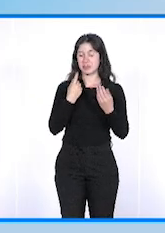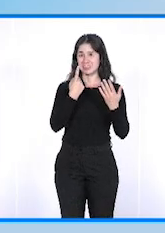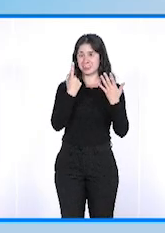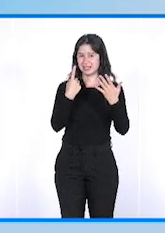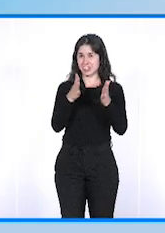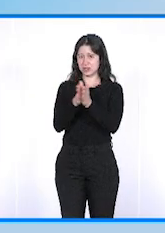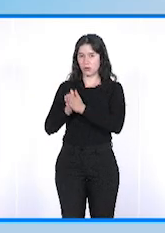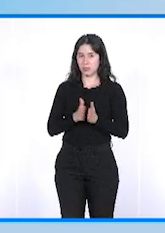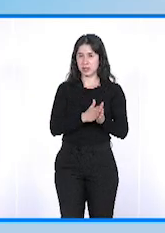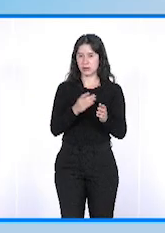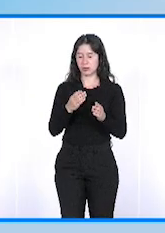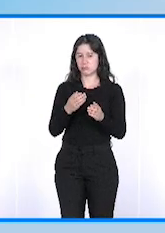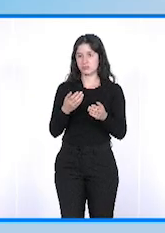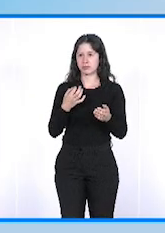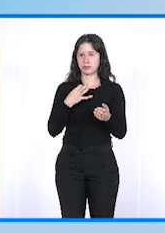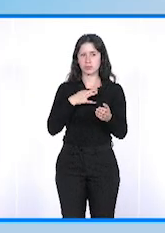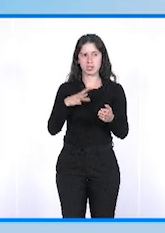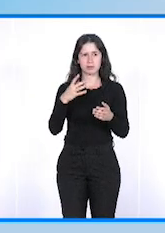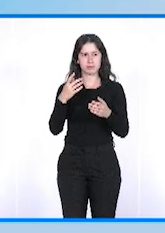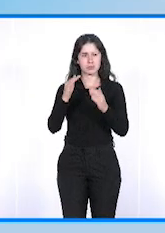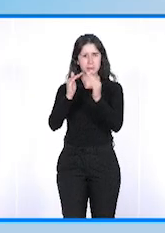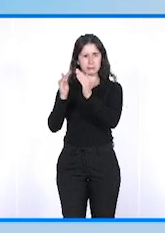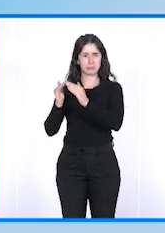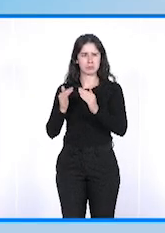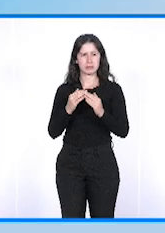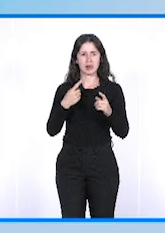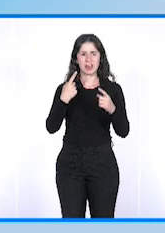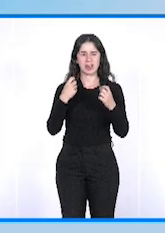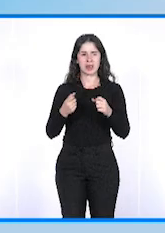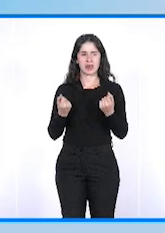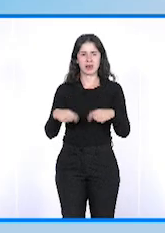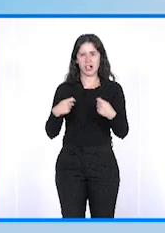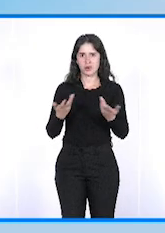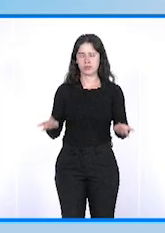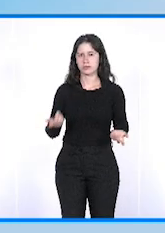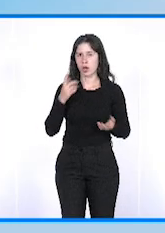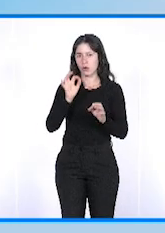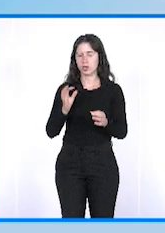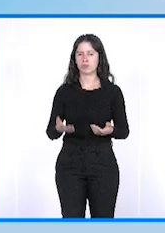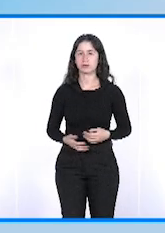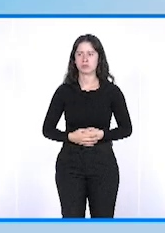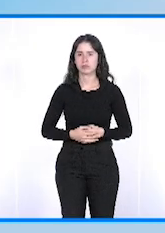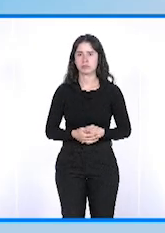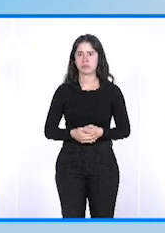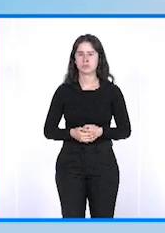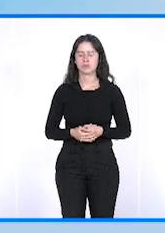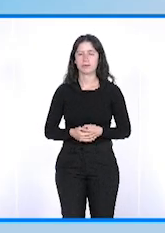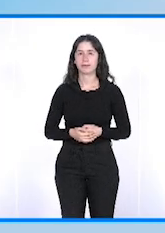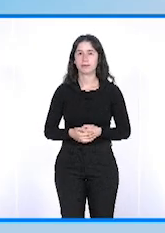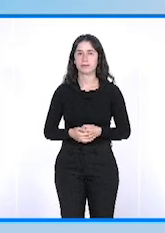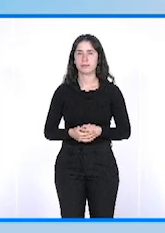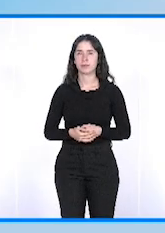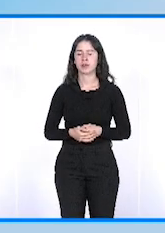o por por persona día no O sea hay cosas bastante evidentes no eh